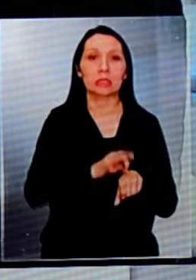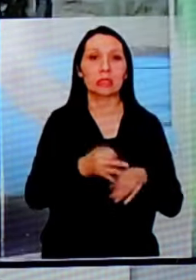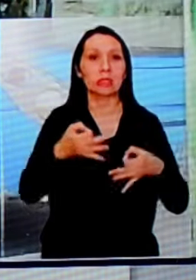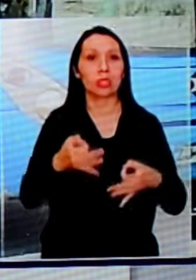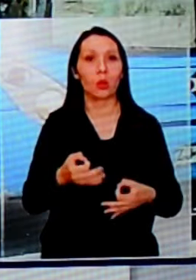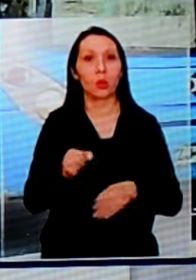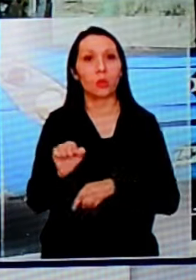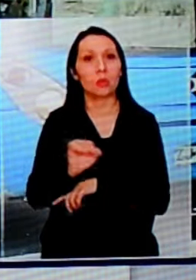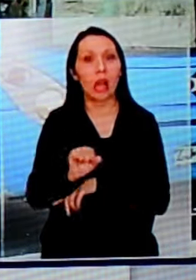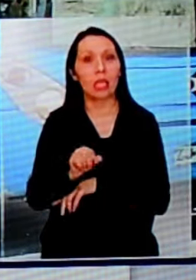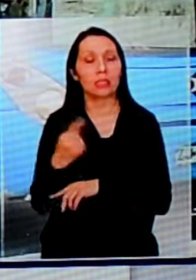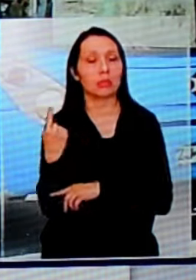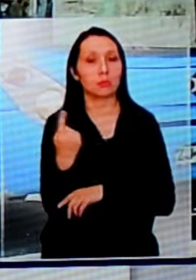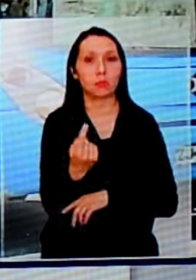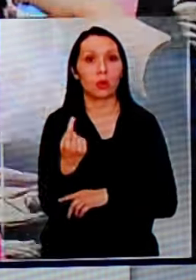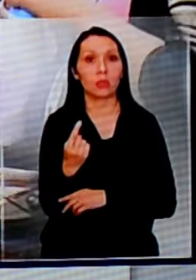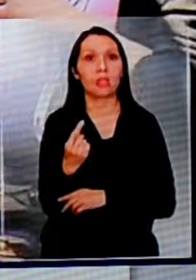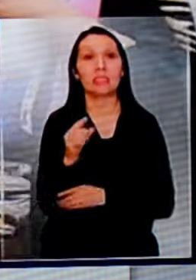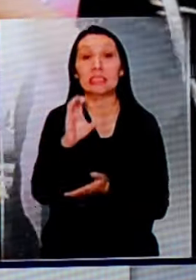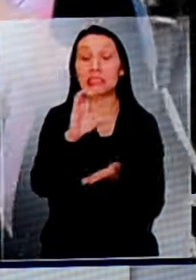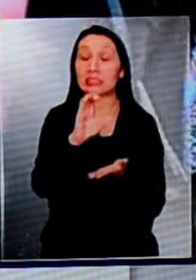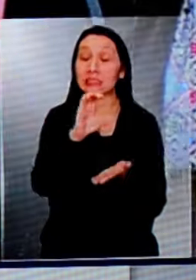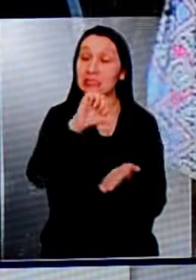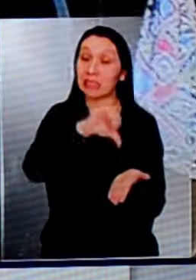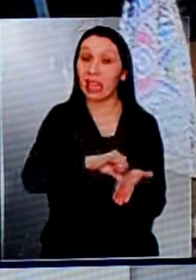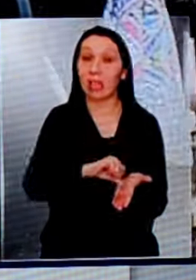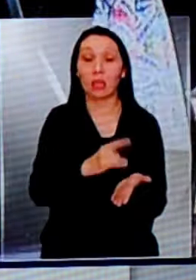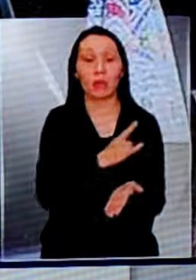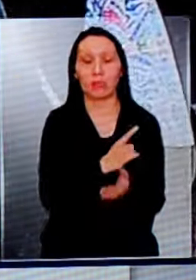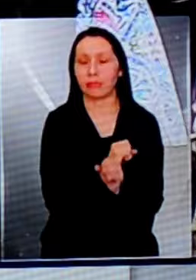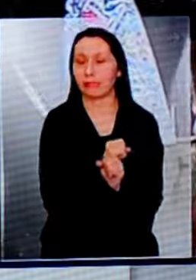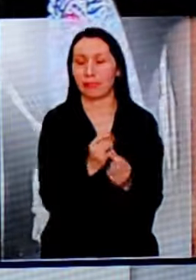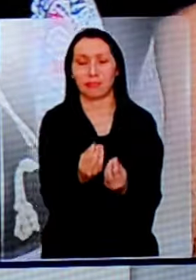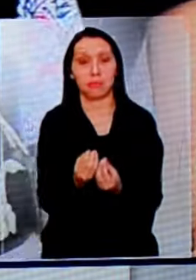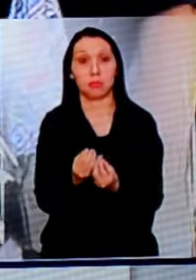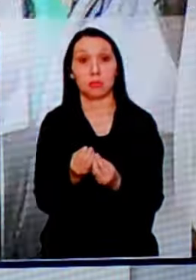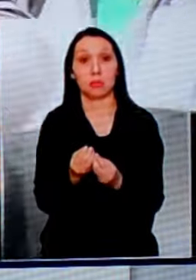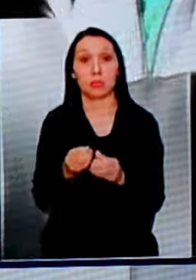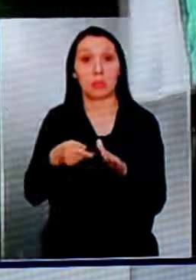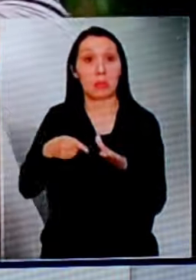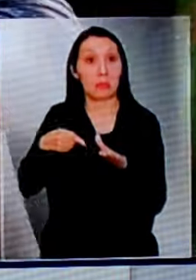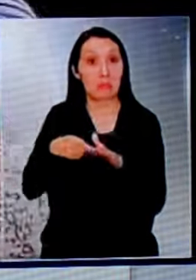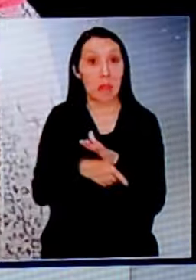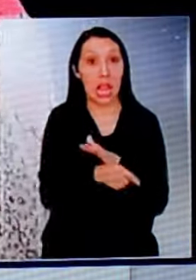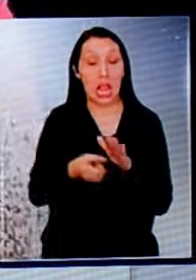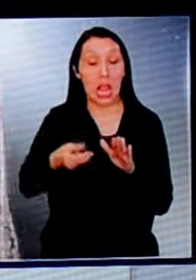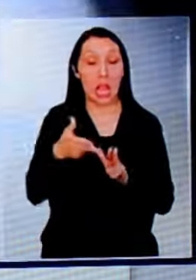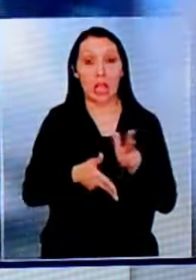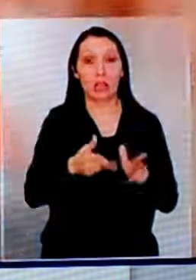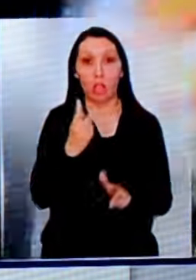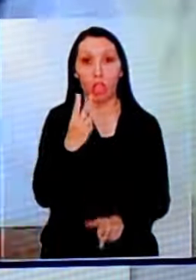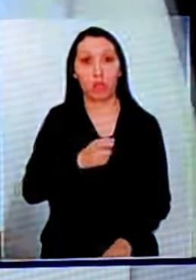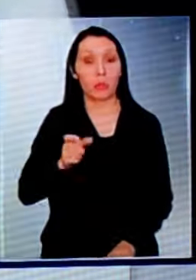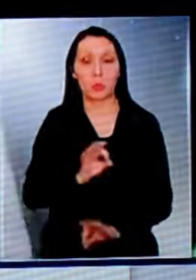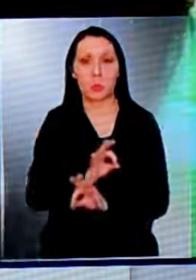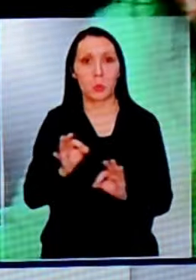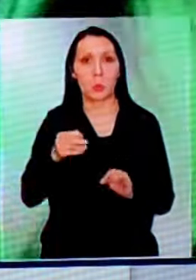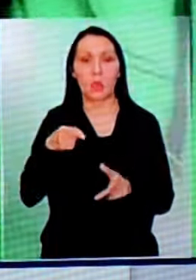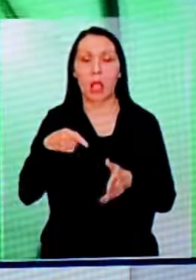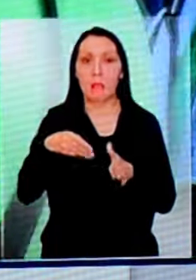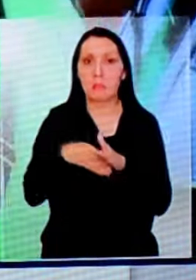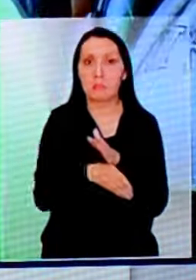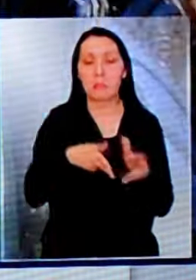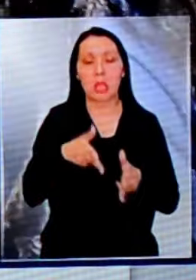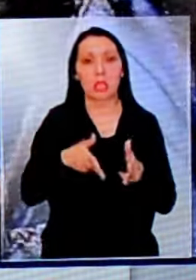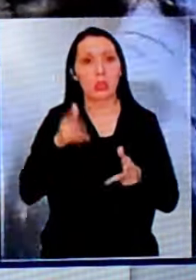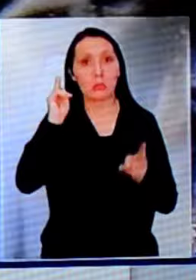transportes. El centro de Maipú se hace insostenible. Claramente el metro, quienes andamos en metro, me imagino que hay dos personas que no andan en metro ni tampoco en micro.